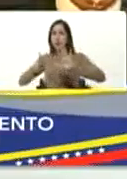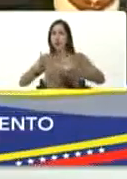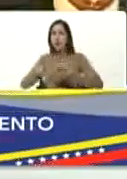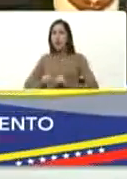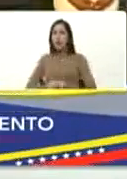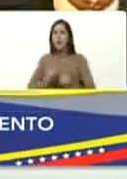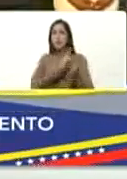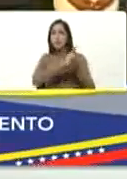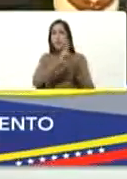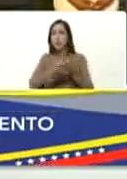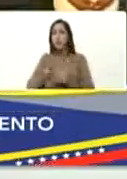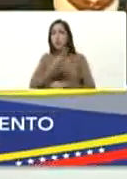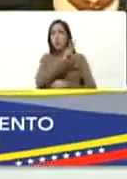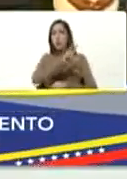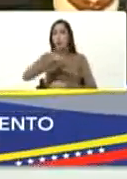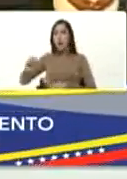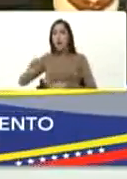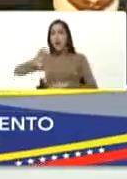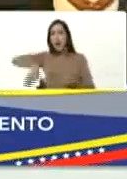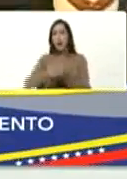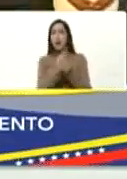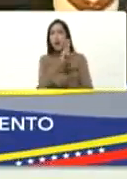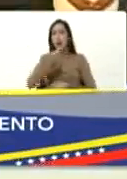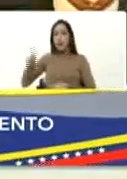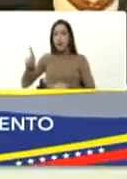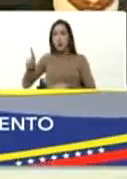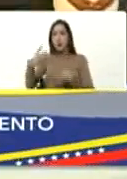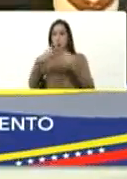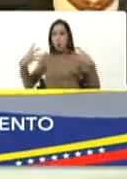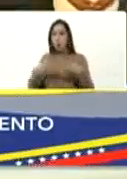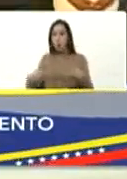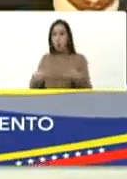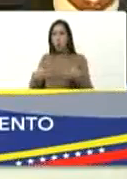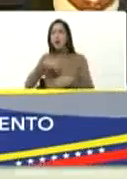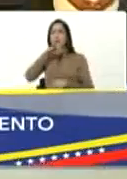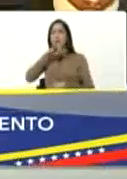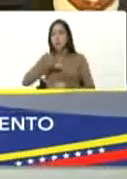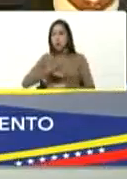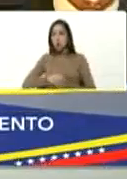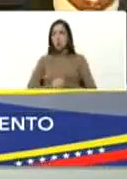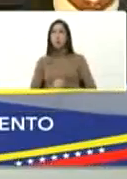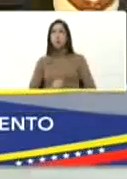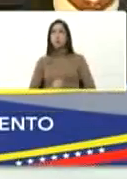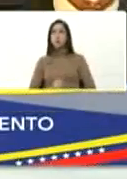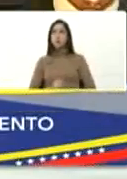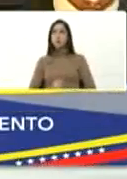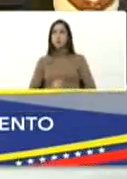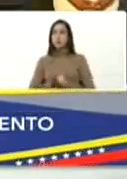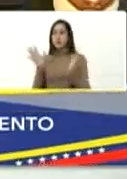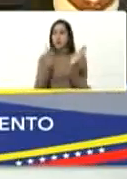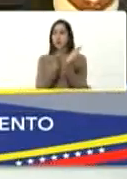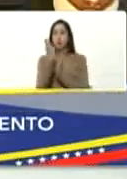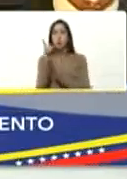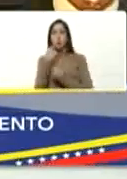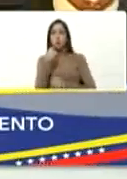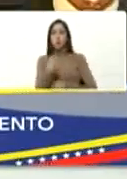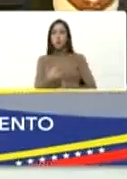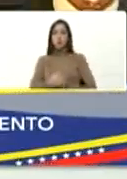26, 30 y 31. Las parábolas, dice nuestro Señor Jesucristo,